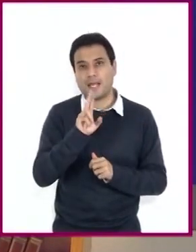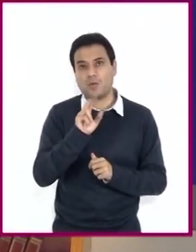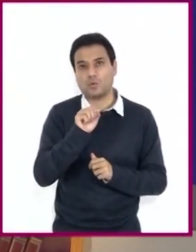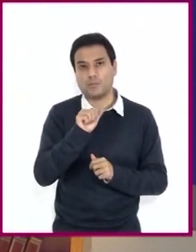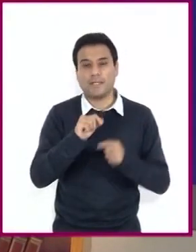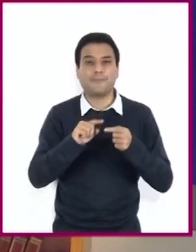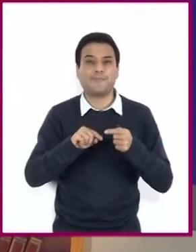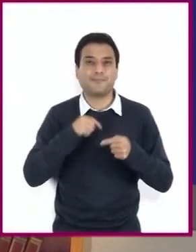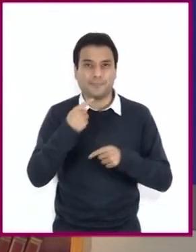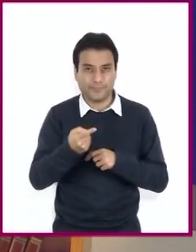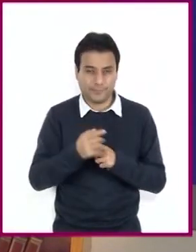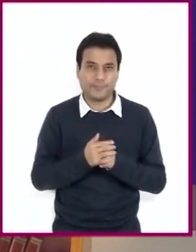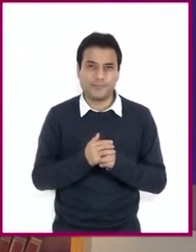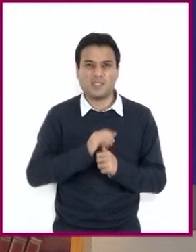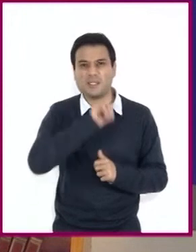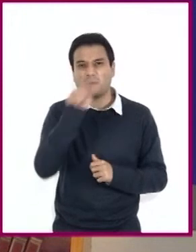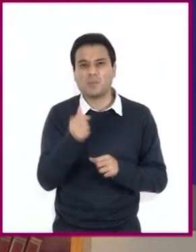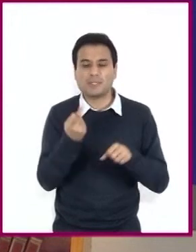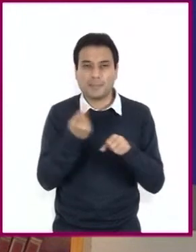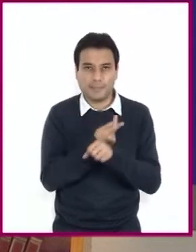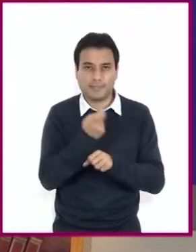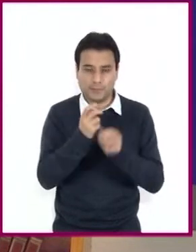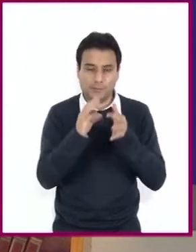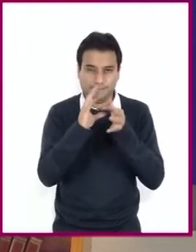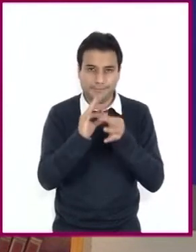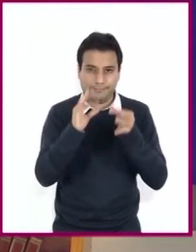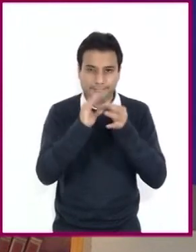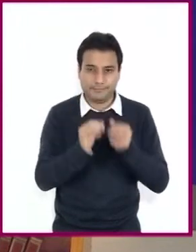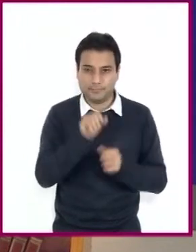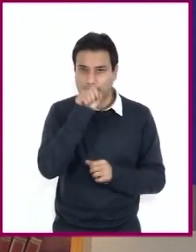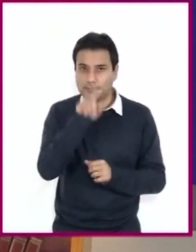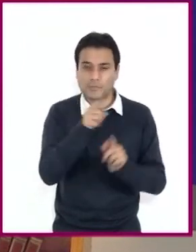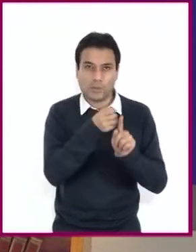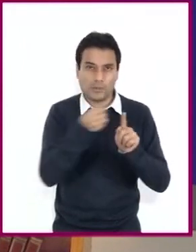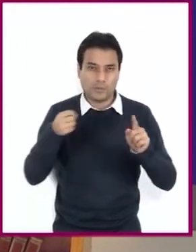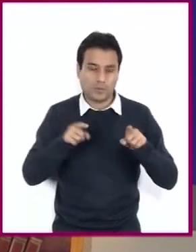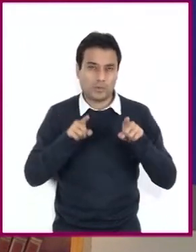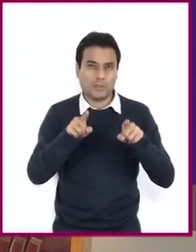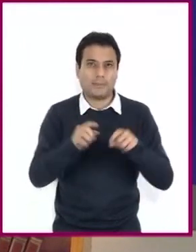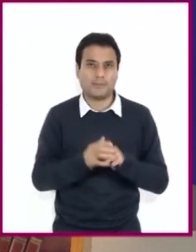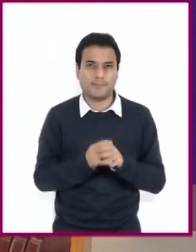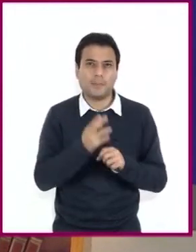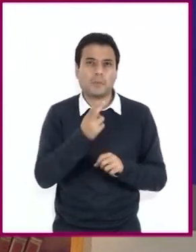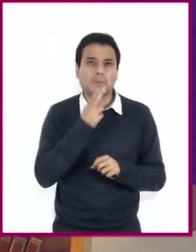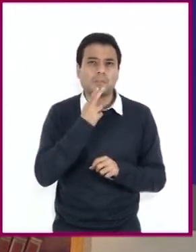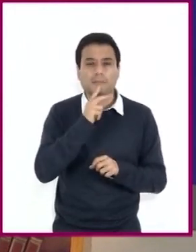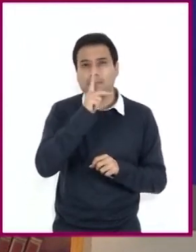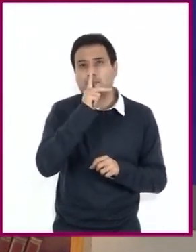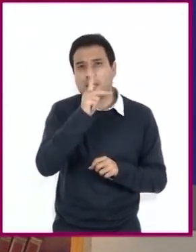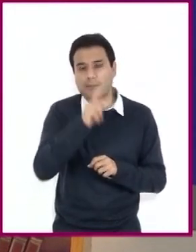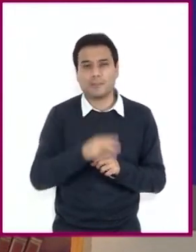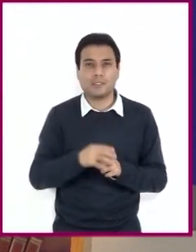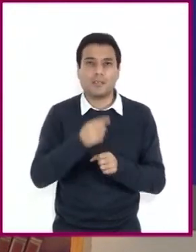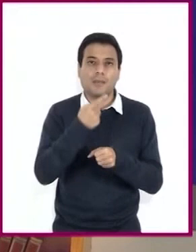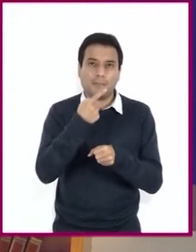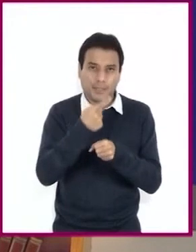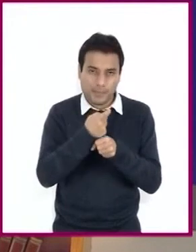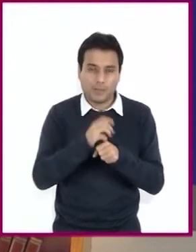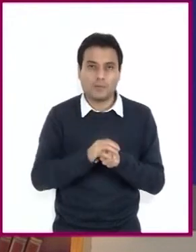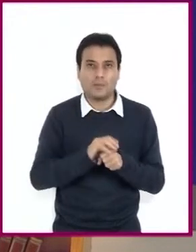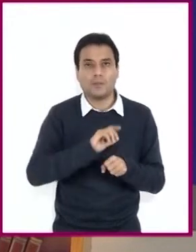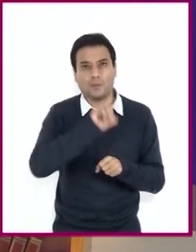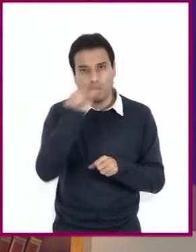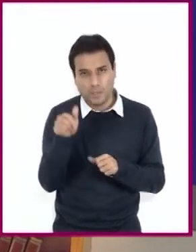efecto. Incluyan oraciones consecutivas, utilizando expresiones como primero,